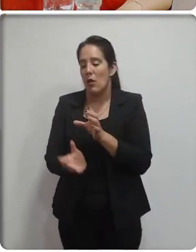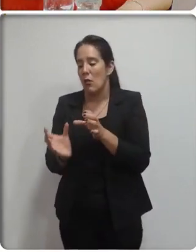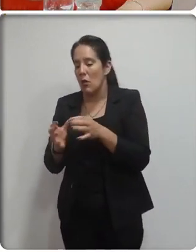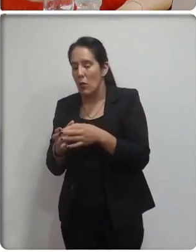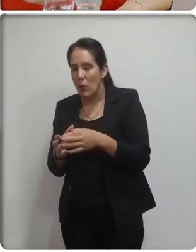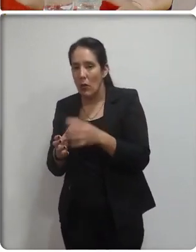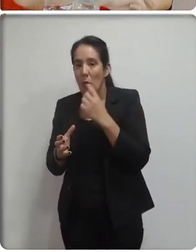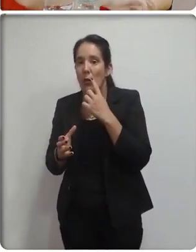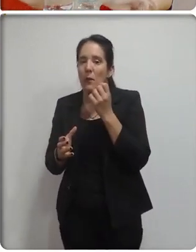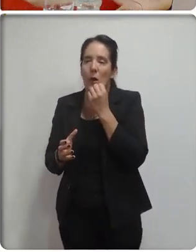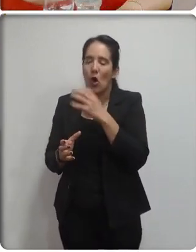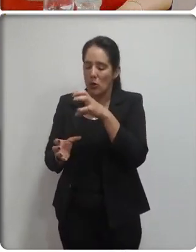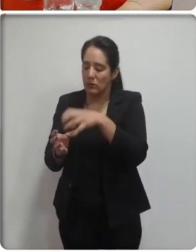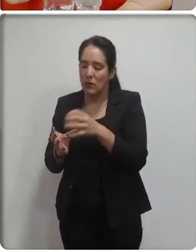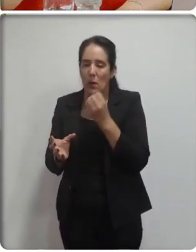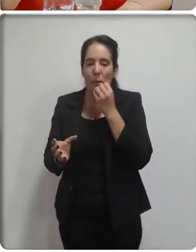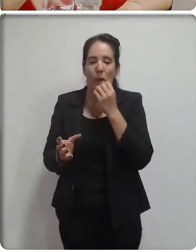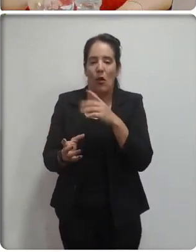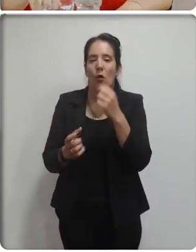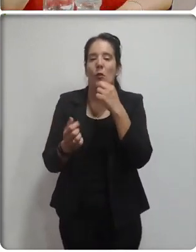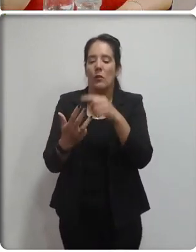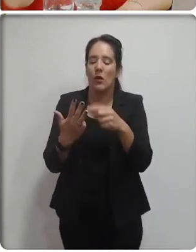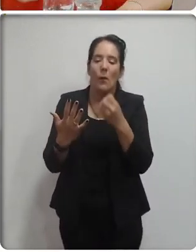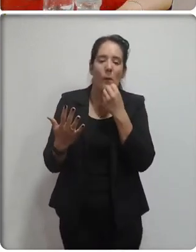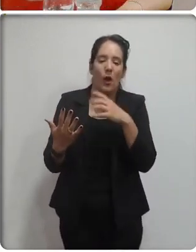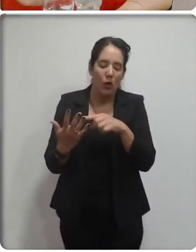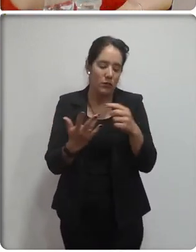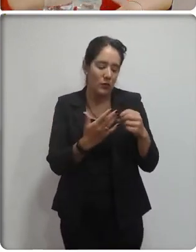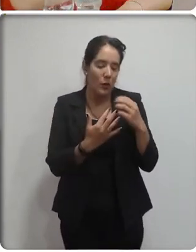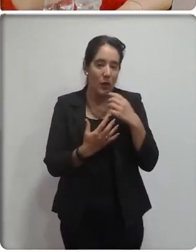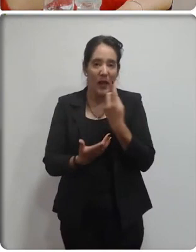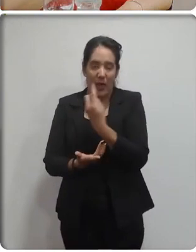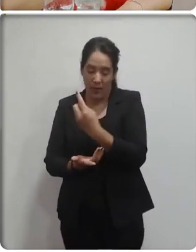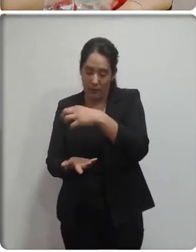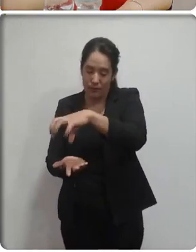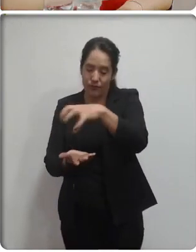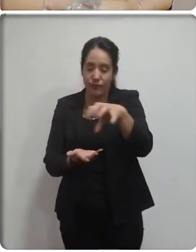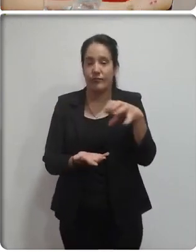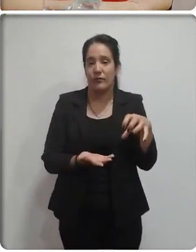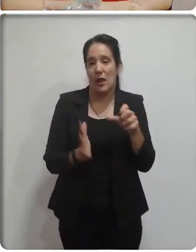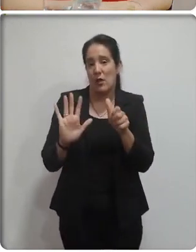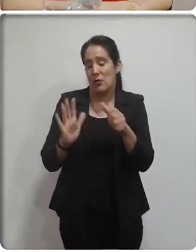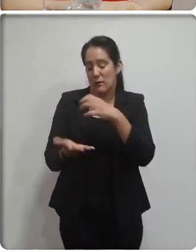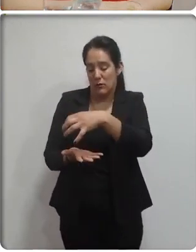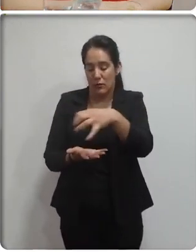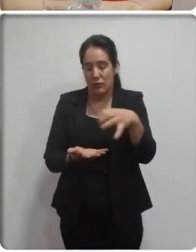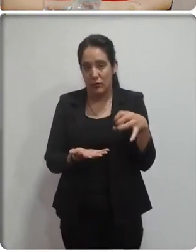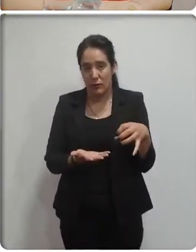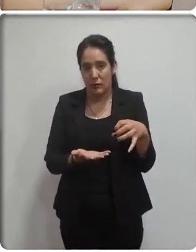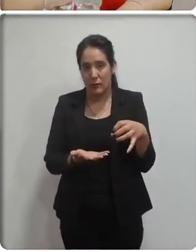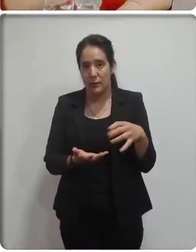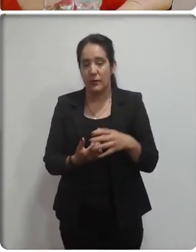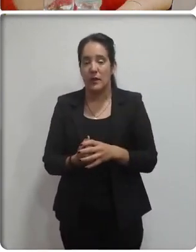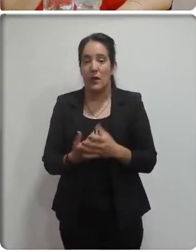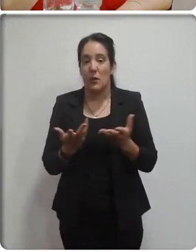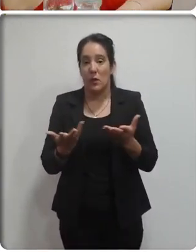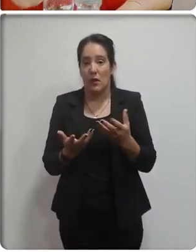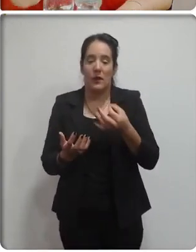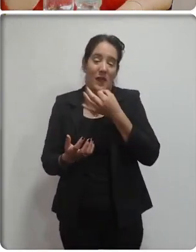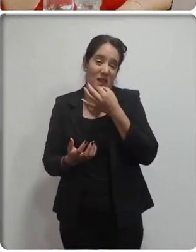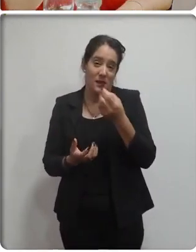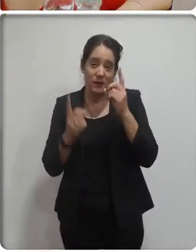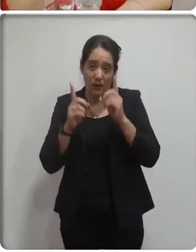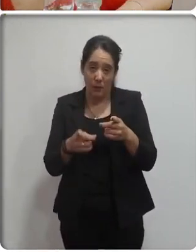ambulatoria, oportunidades de mejora de la unidad de internación, oportunidades de mejora de MFP y oportunidades de mejora del laboratorio, porque ahora les voy a hablar